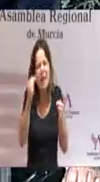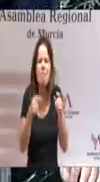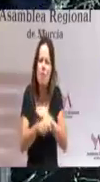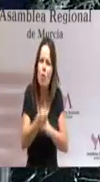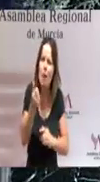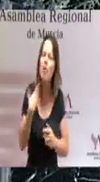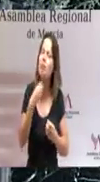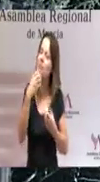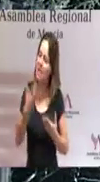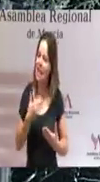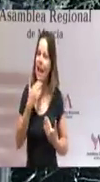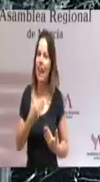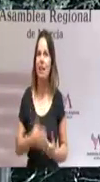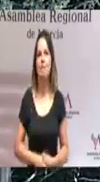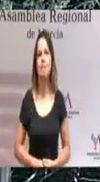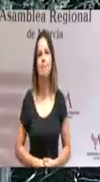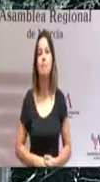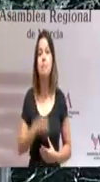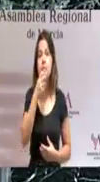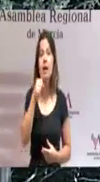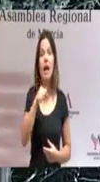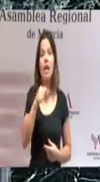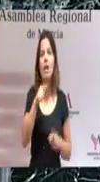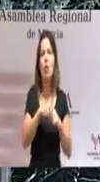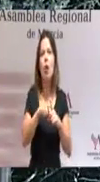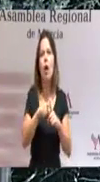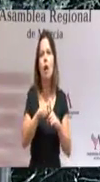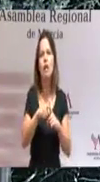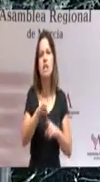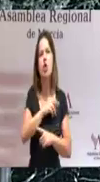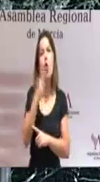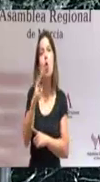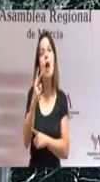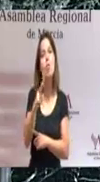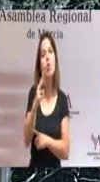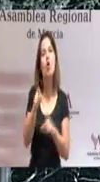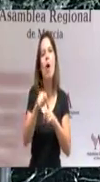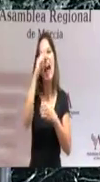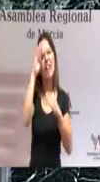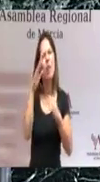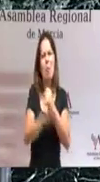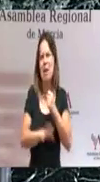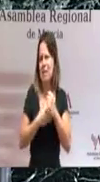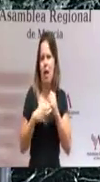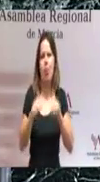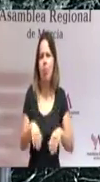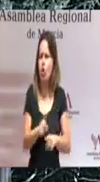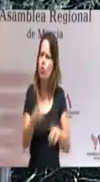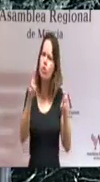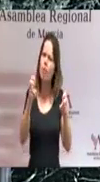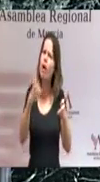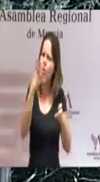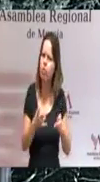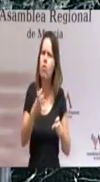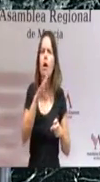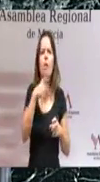pero bienvenida sea. Mire, aquí no se ha desmantelado, señor Uralguru, la atención primaria. Esto es una cuestión muy seria que afecta a mucha